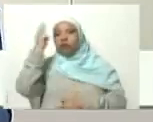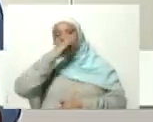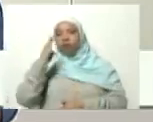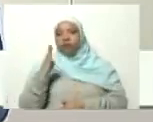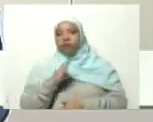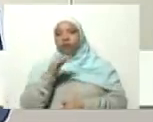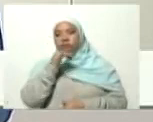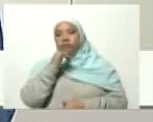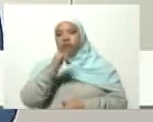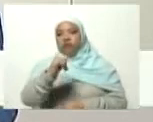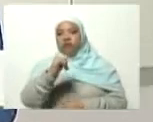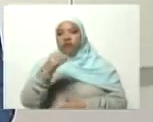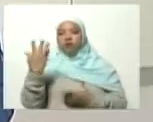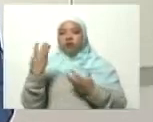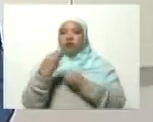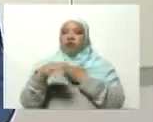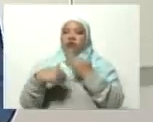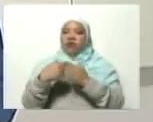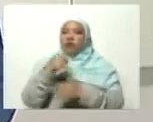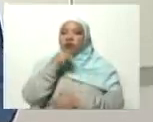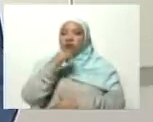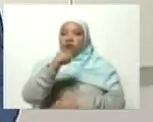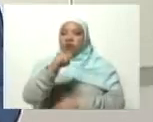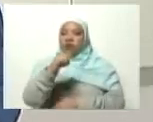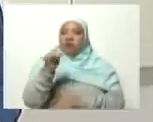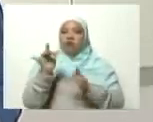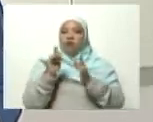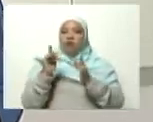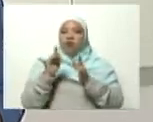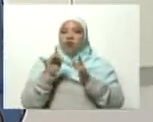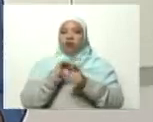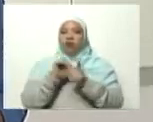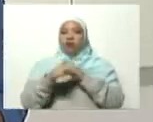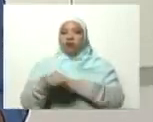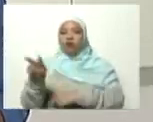información y con ella vamos a retornar el contacto a los estudios de Venezolana de Televisión.